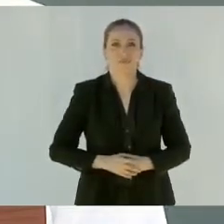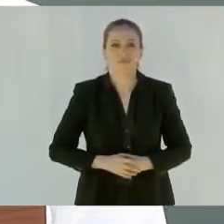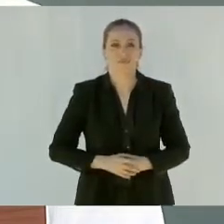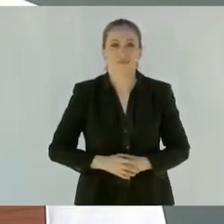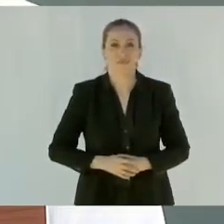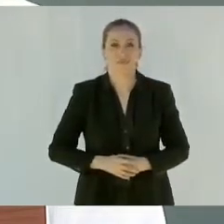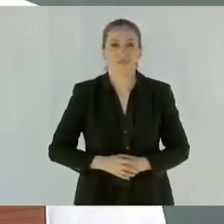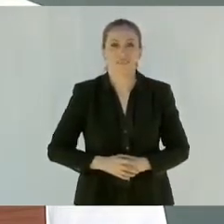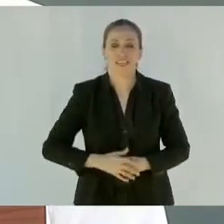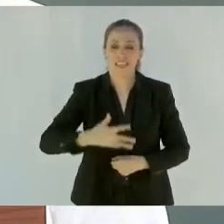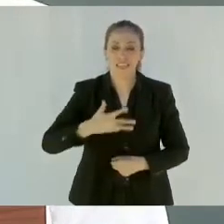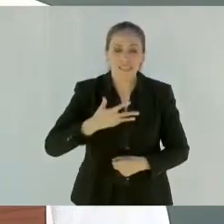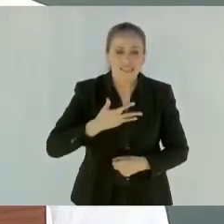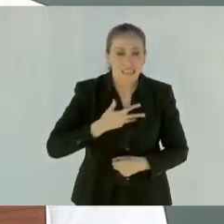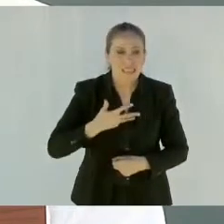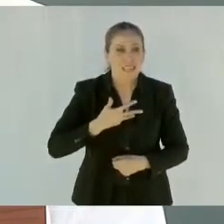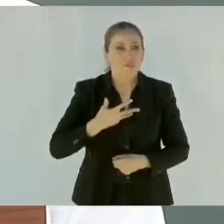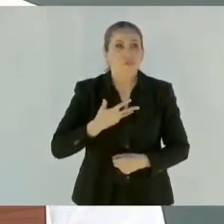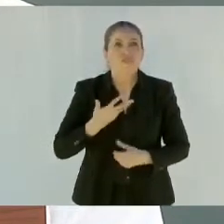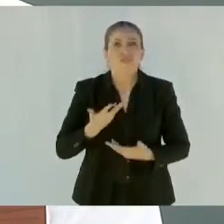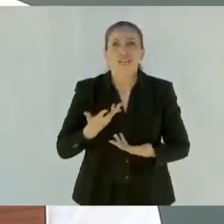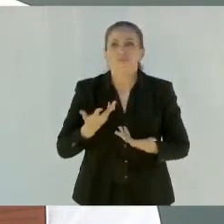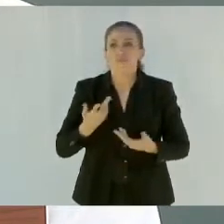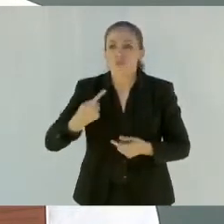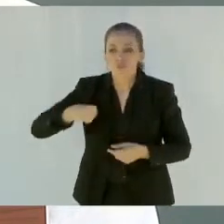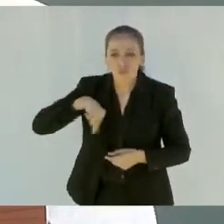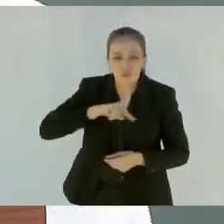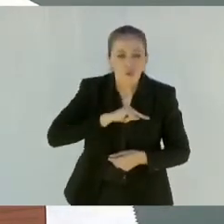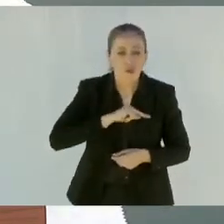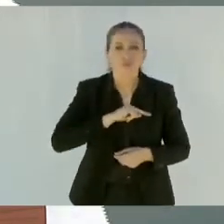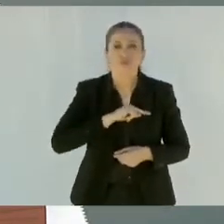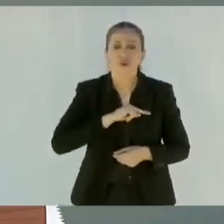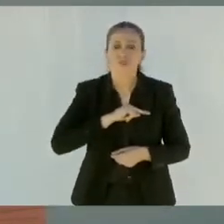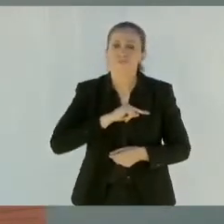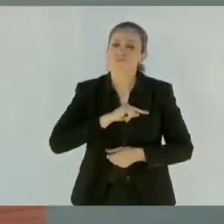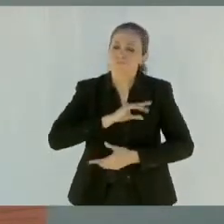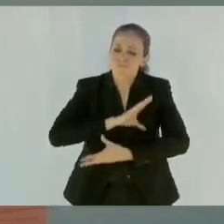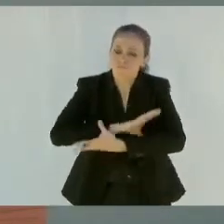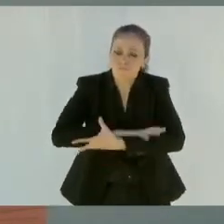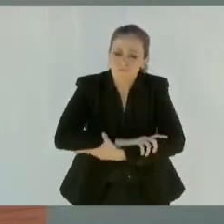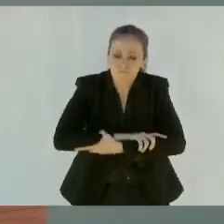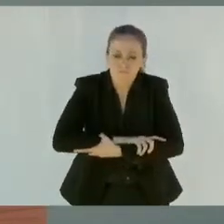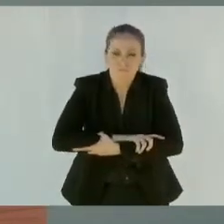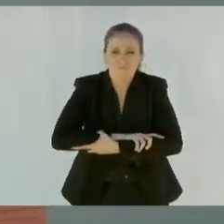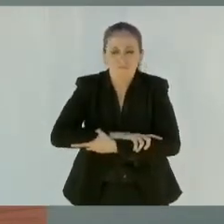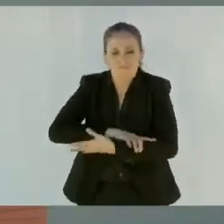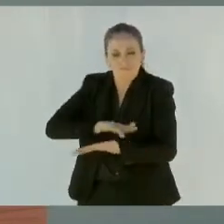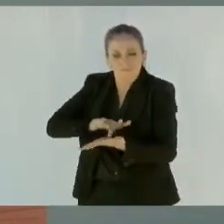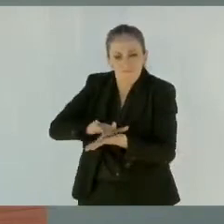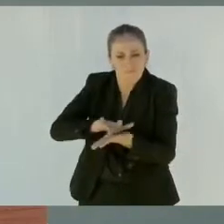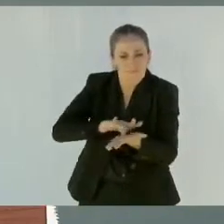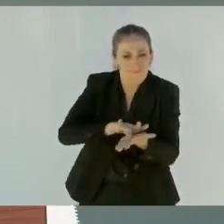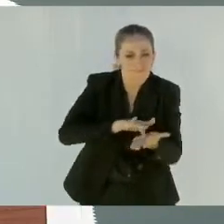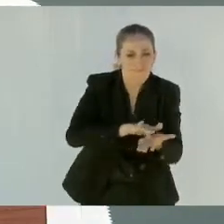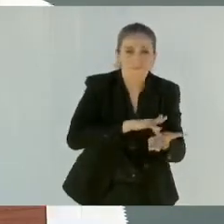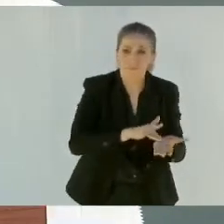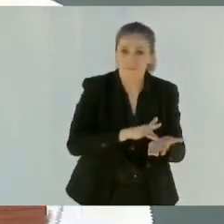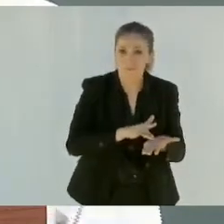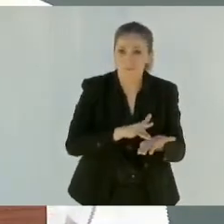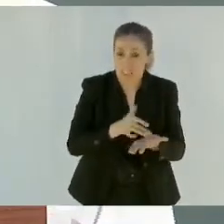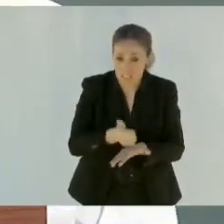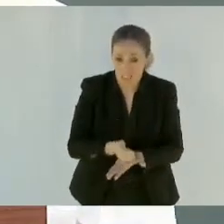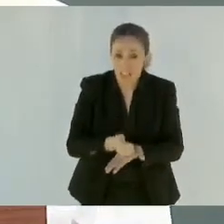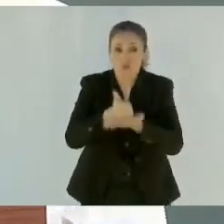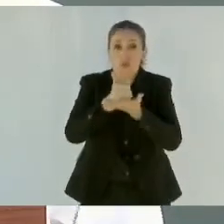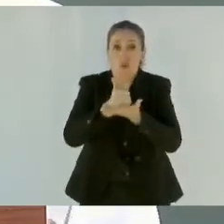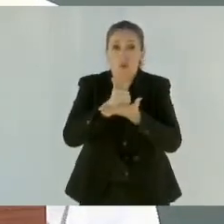Tenemos que ser fraternos, verdaderamente solidarios. Tenemos que darle la mano